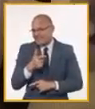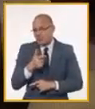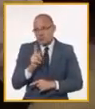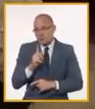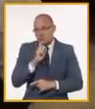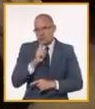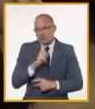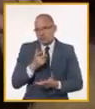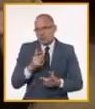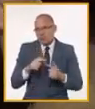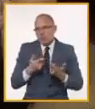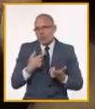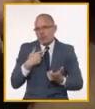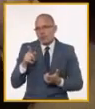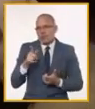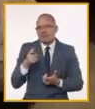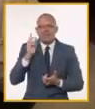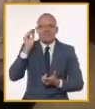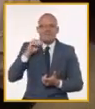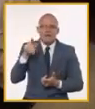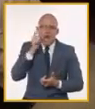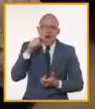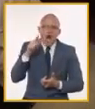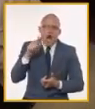mí. Ya Raúl sabía ciertas cosas.